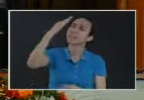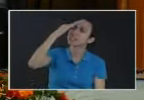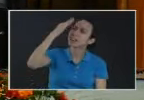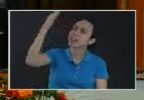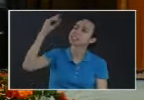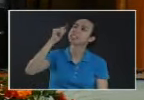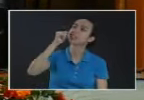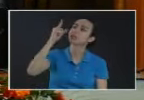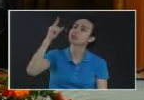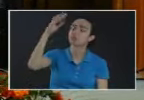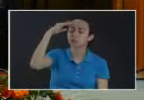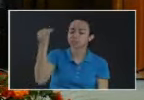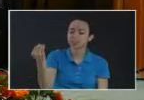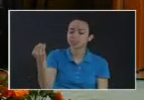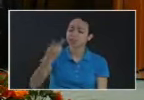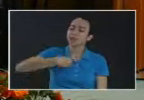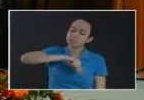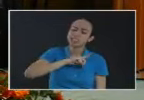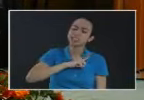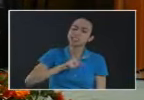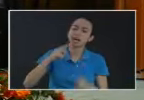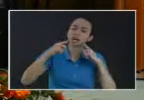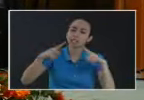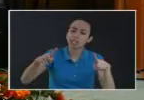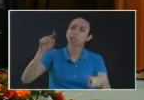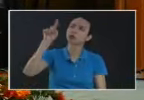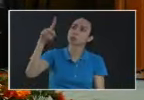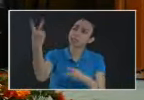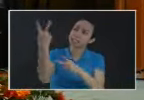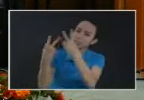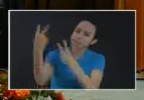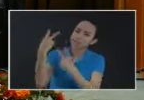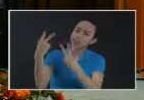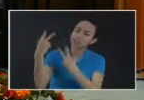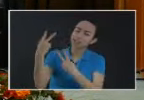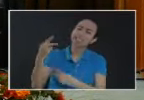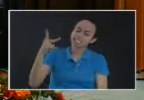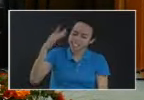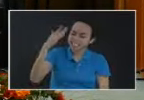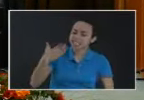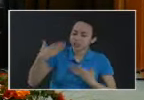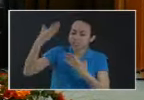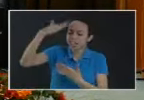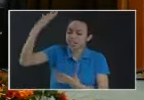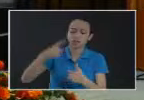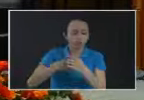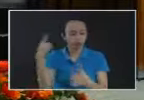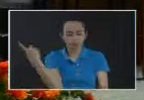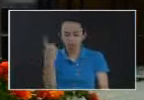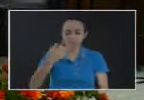Gracias, Señor, porque nos estás anunciando tu venida. Y se lo agradezco con todo mi